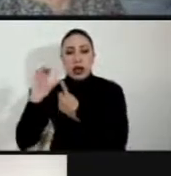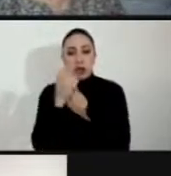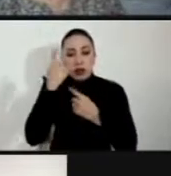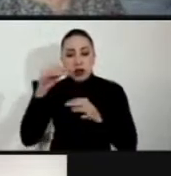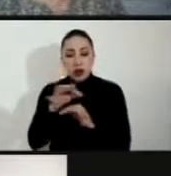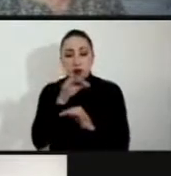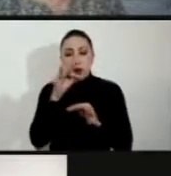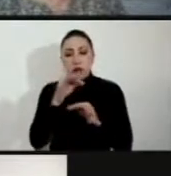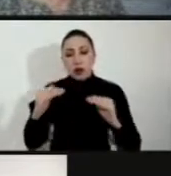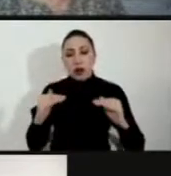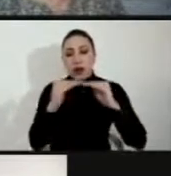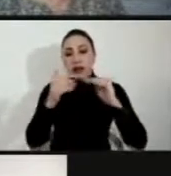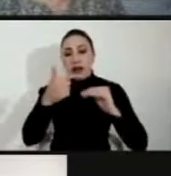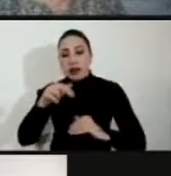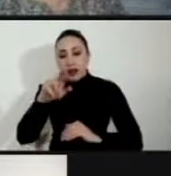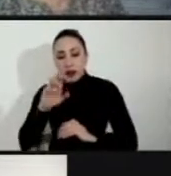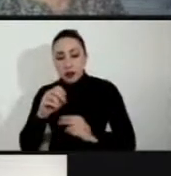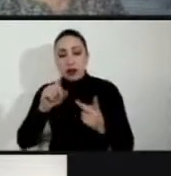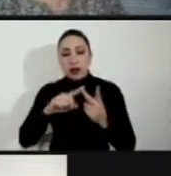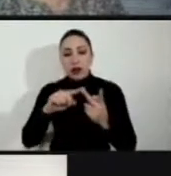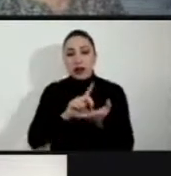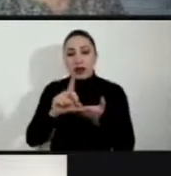Culturales.